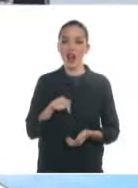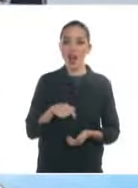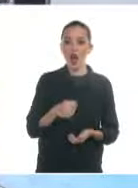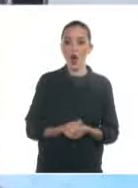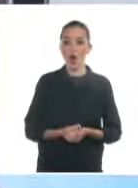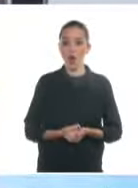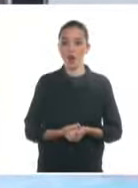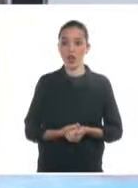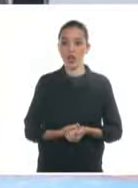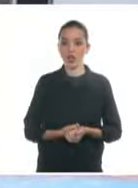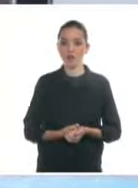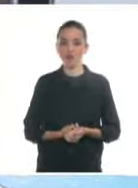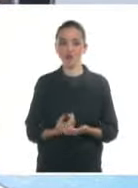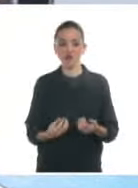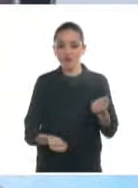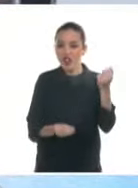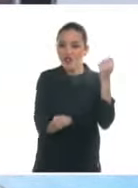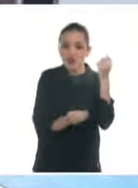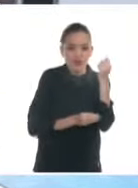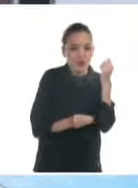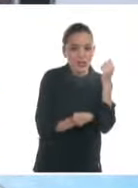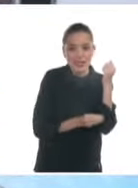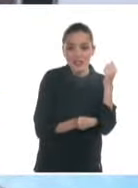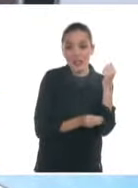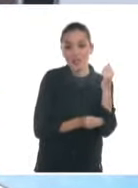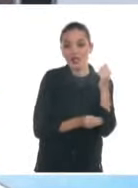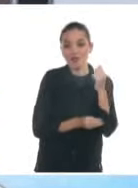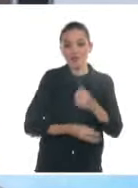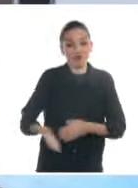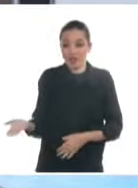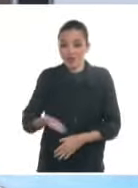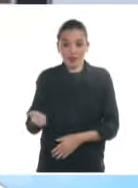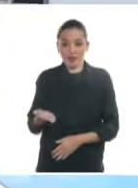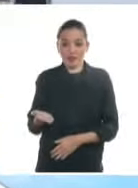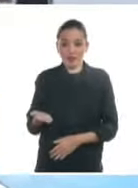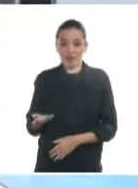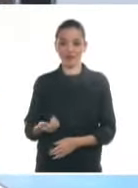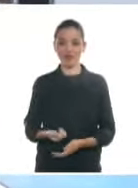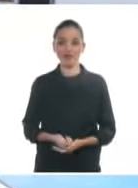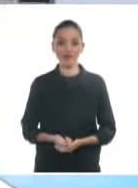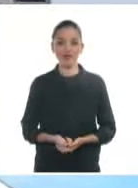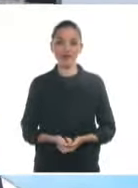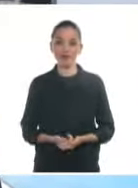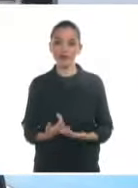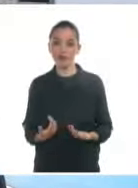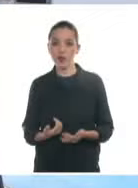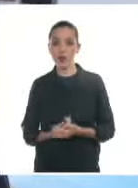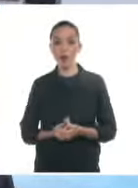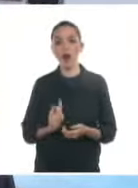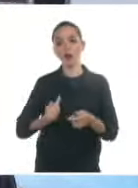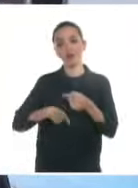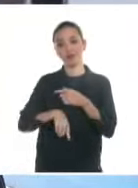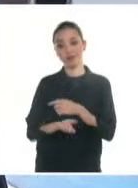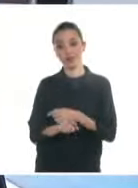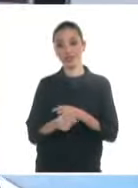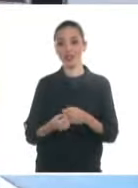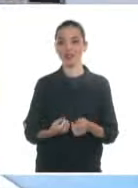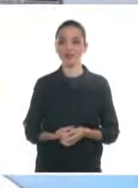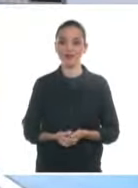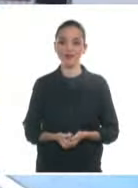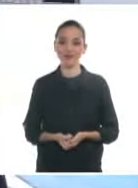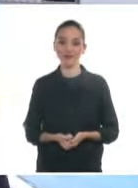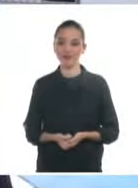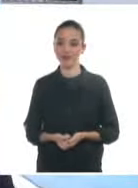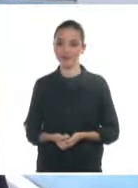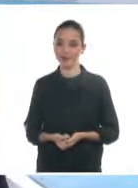rapidez para llegar explosivo hacia la clasificación y poder clasificar. Decía, el estilo